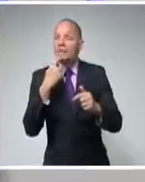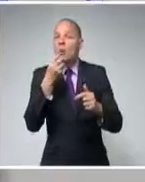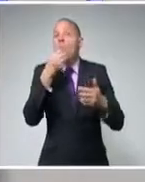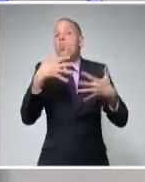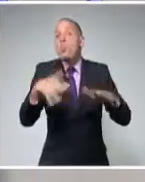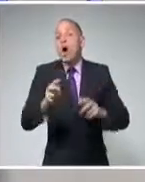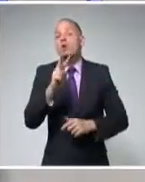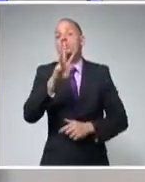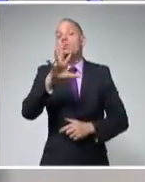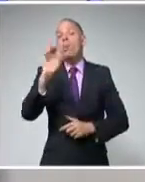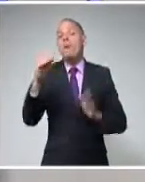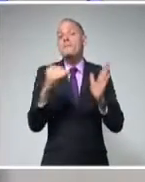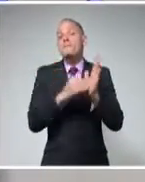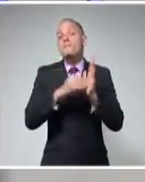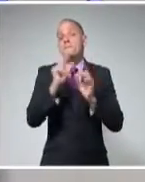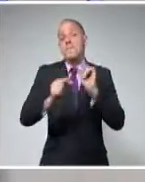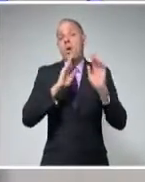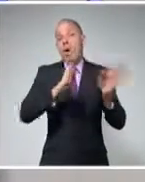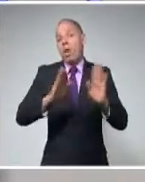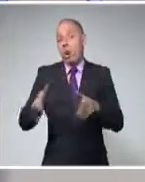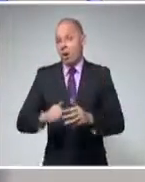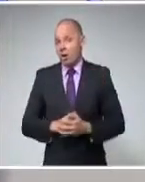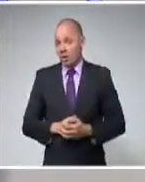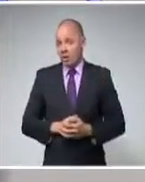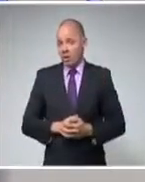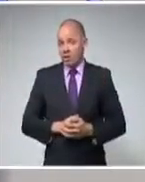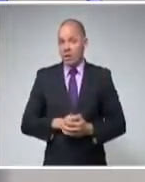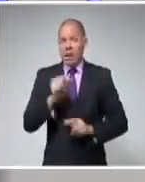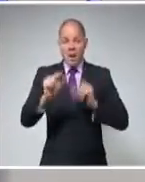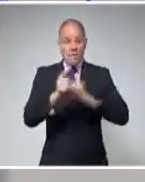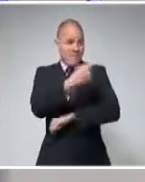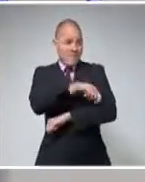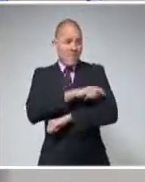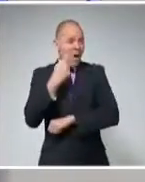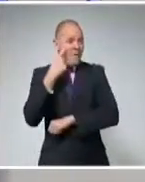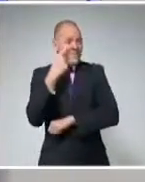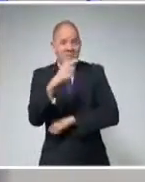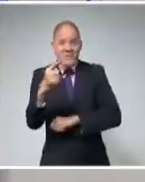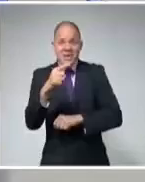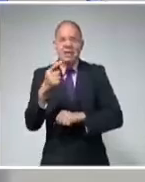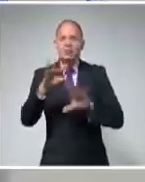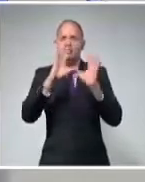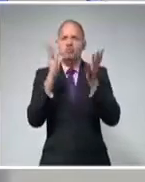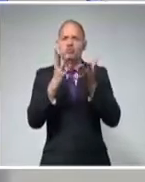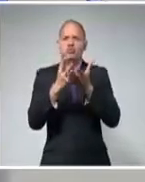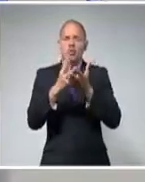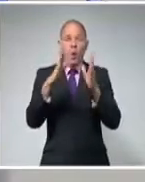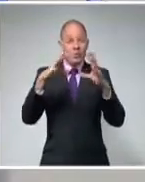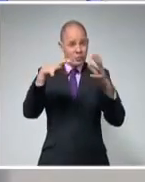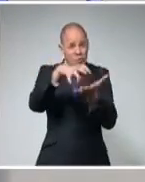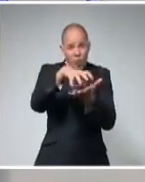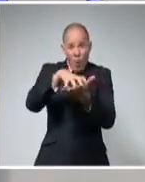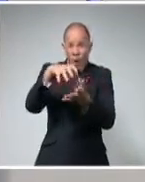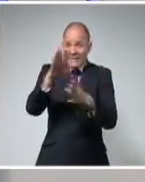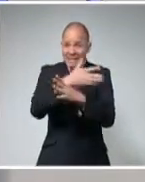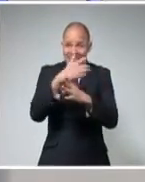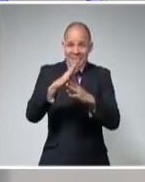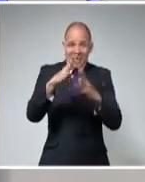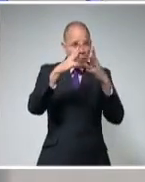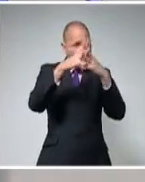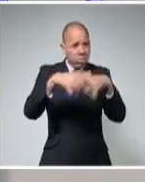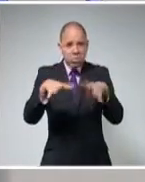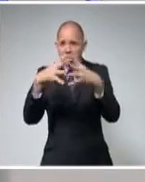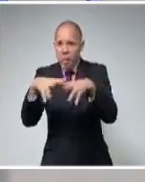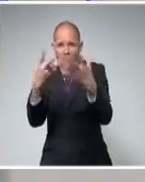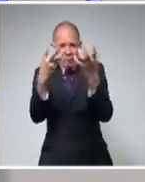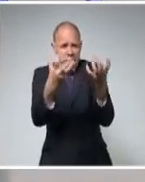250.000 fallecidos. Los sirios han presenciado cómo ciudades enteras en todo el país quedaron en ruinas. Según un análisis satelital